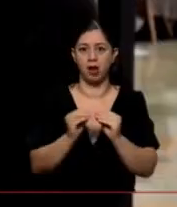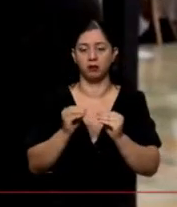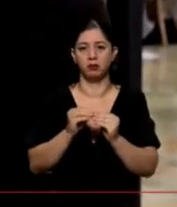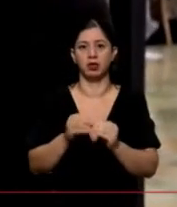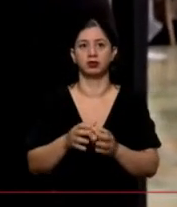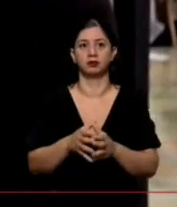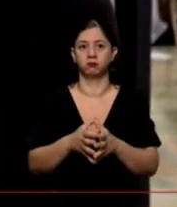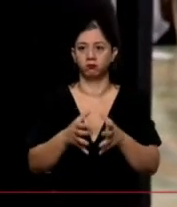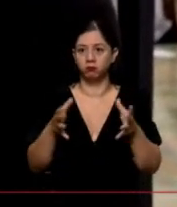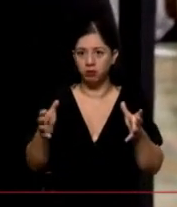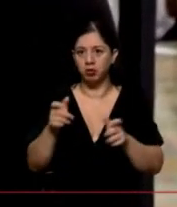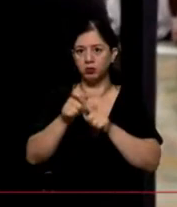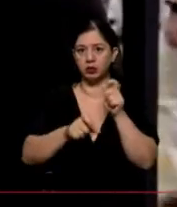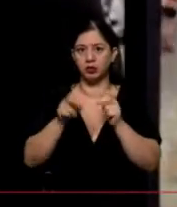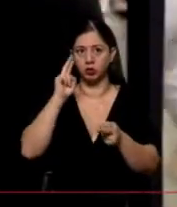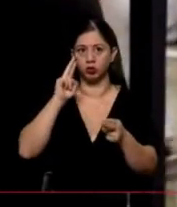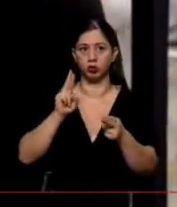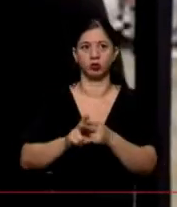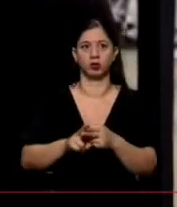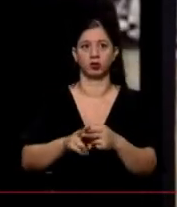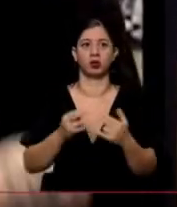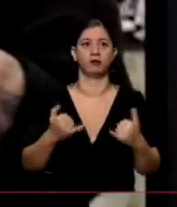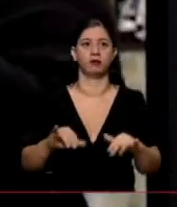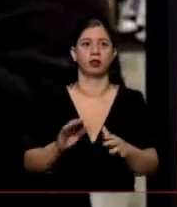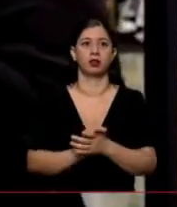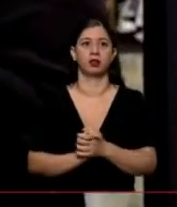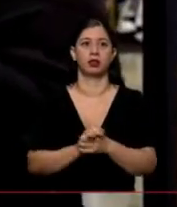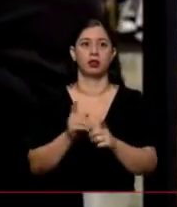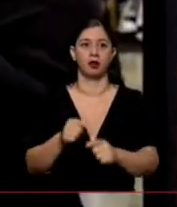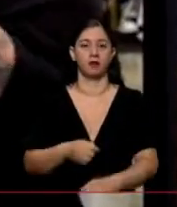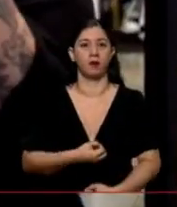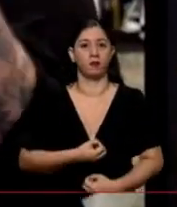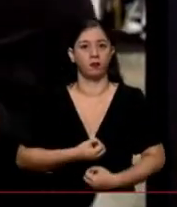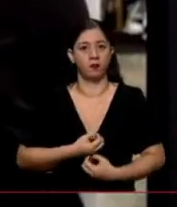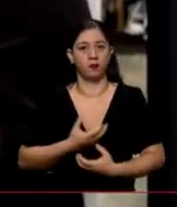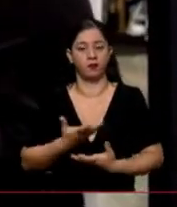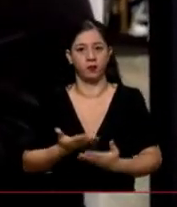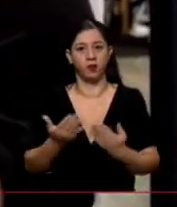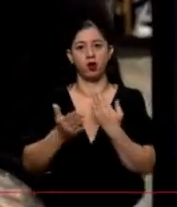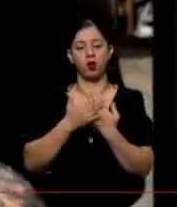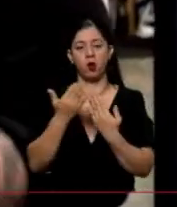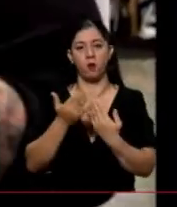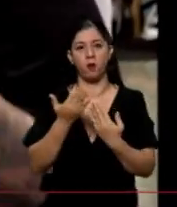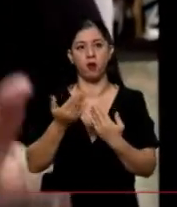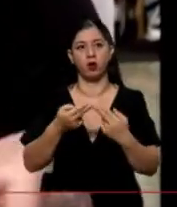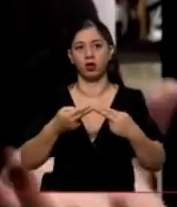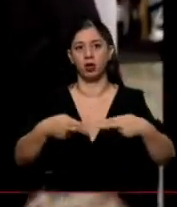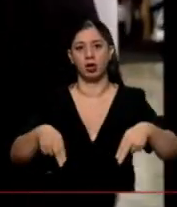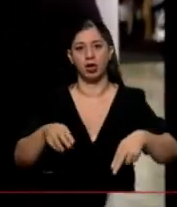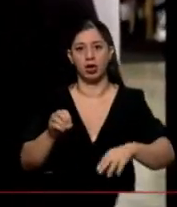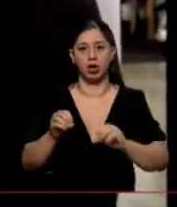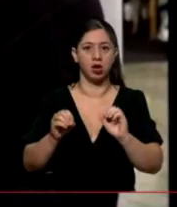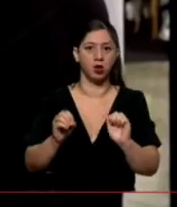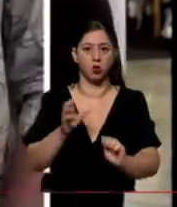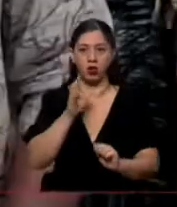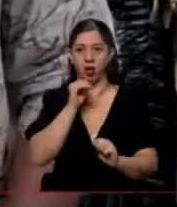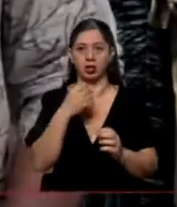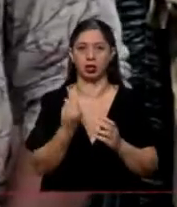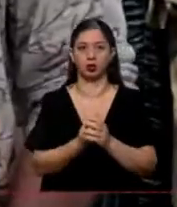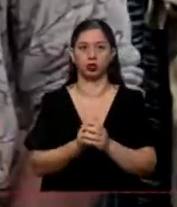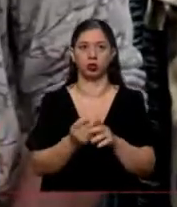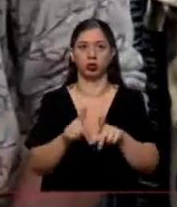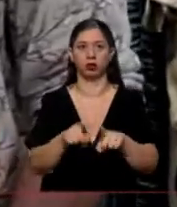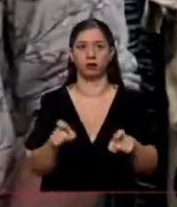oídos, a más personas. Y bueno, finalmente contar también esa intención que tenemos nosotros con la moda sin género, con la inclusión y con la diversidad.